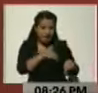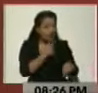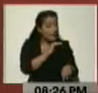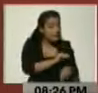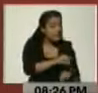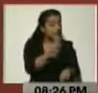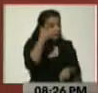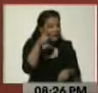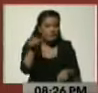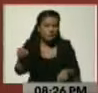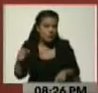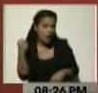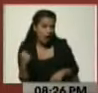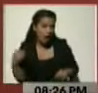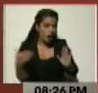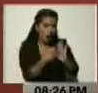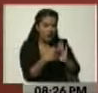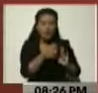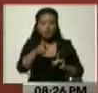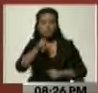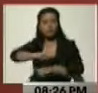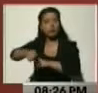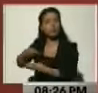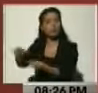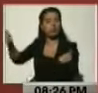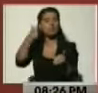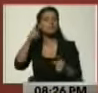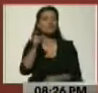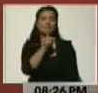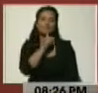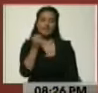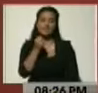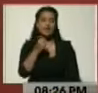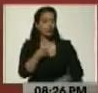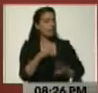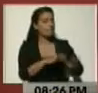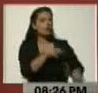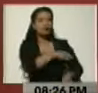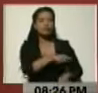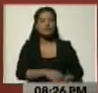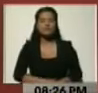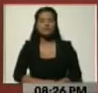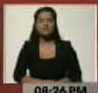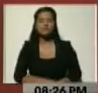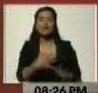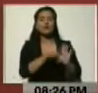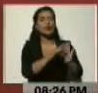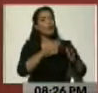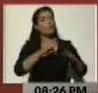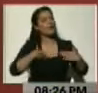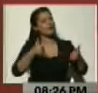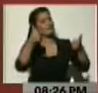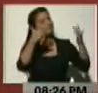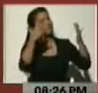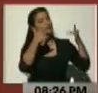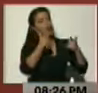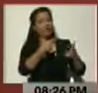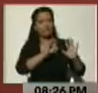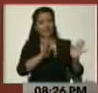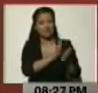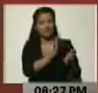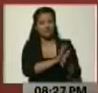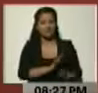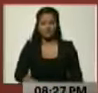Y apoyamos tus políticas de derechos humanos. El 27 de marzo de 1994,